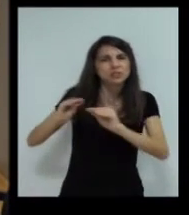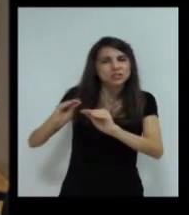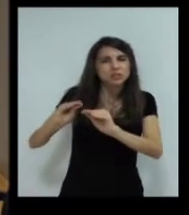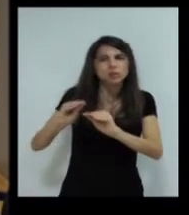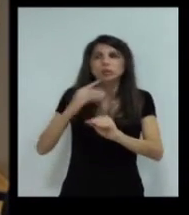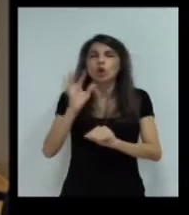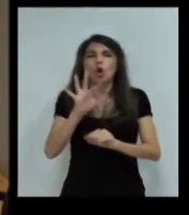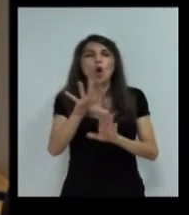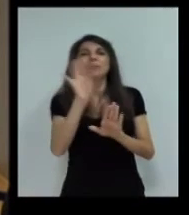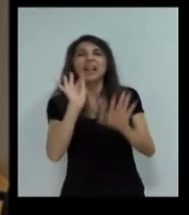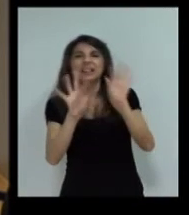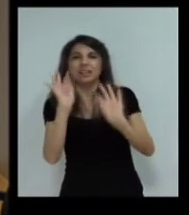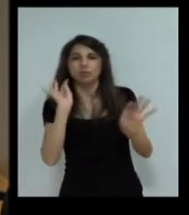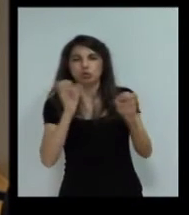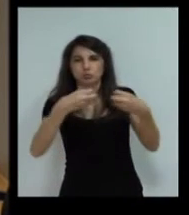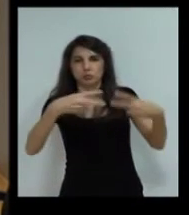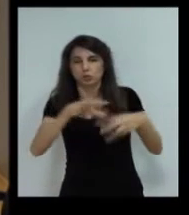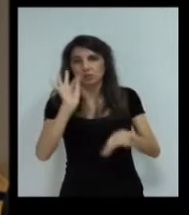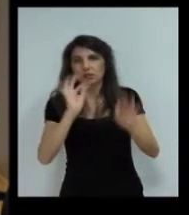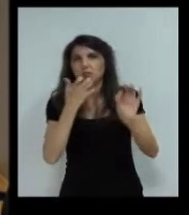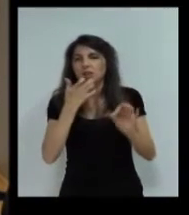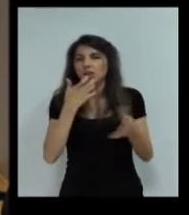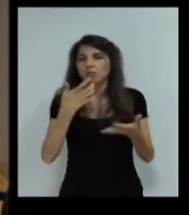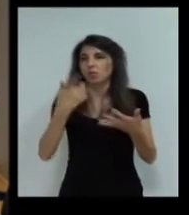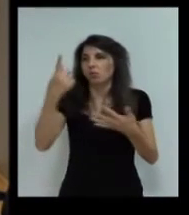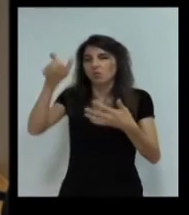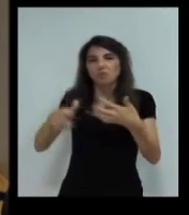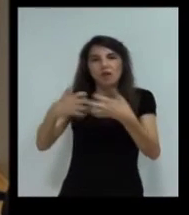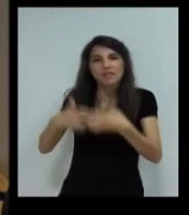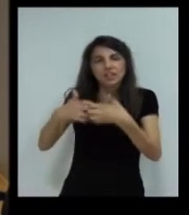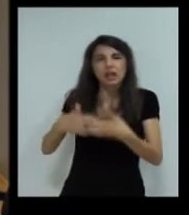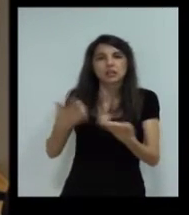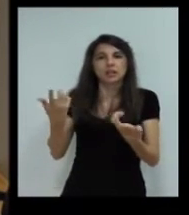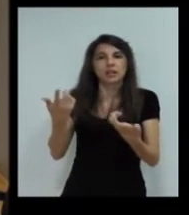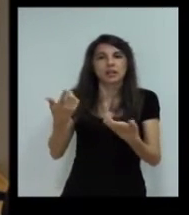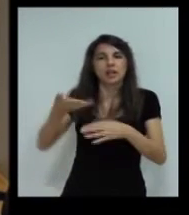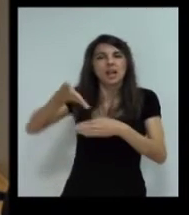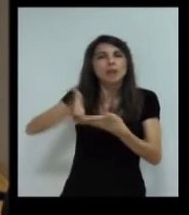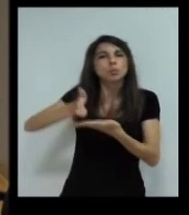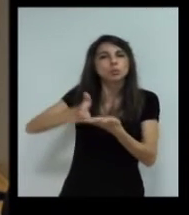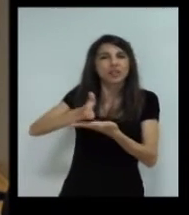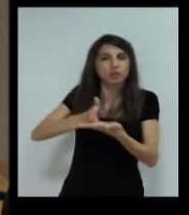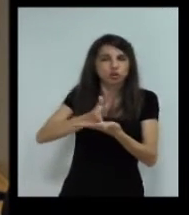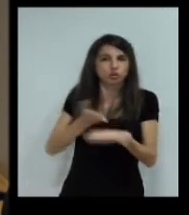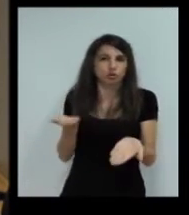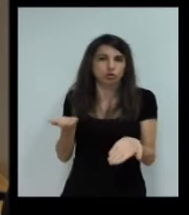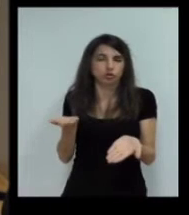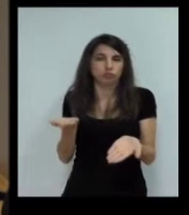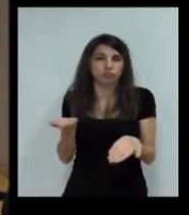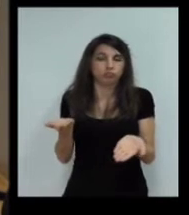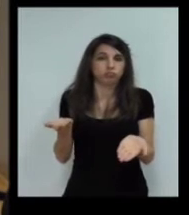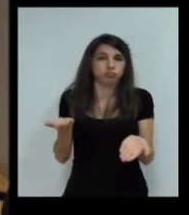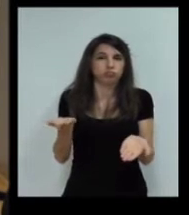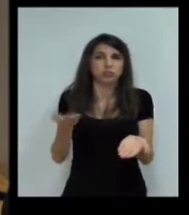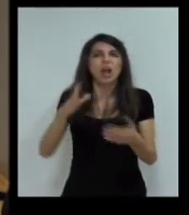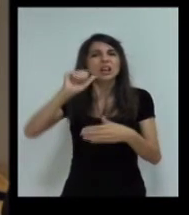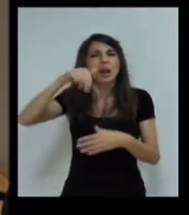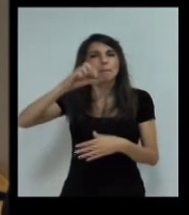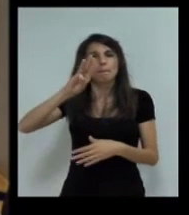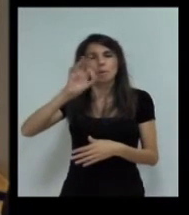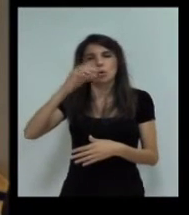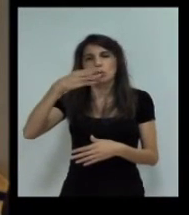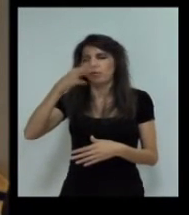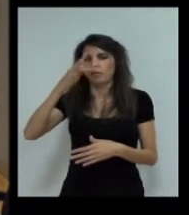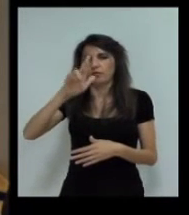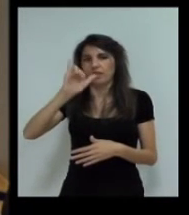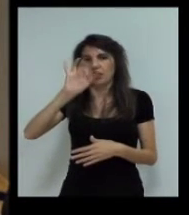Sí, ¿no? optativo. Es el caso de algún fabricante de embutidos. Dígase, Sí. pues lo ha hecho bien. Campofrío, ¿no? Sí, lo ha hecho Campofrío, bien. Campofrío hizo